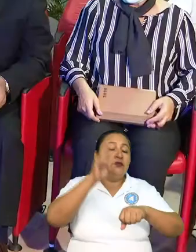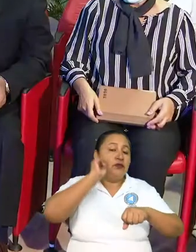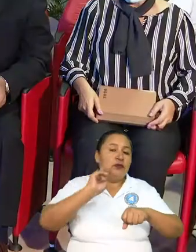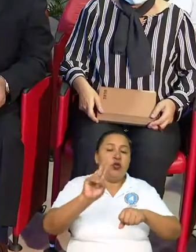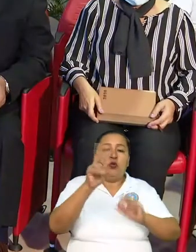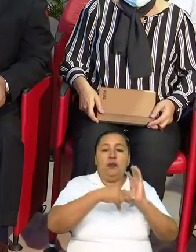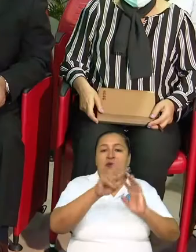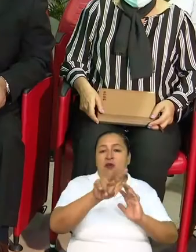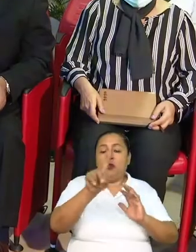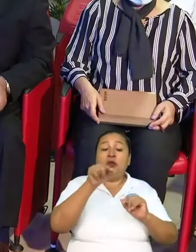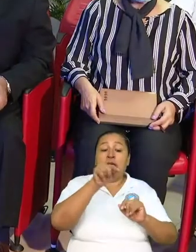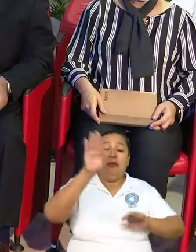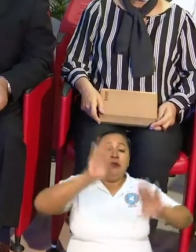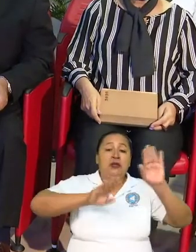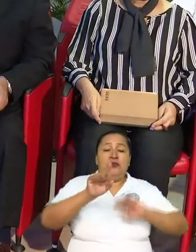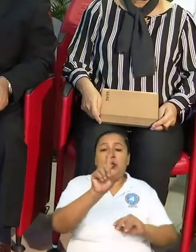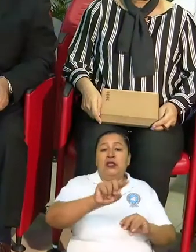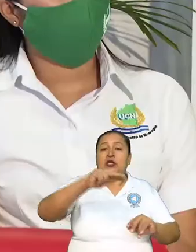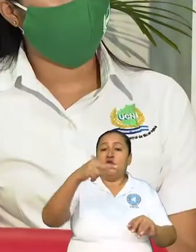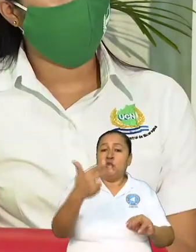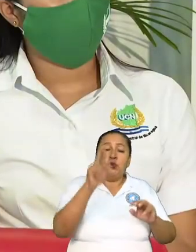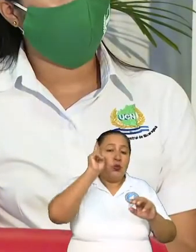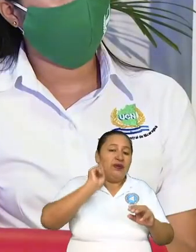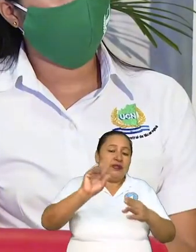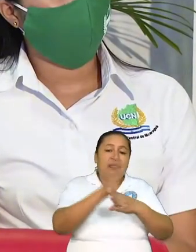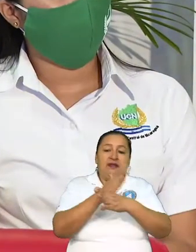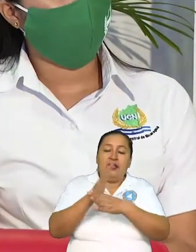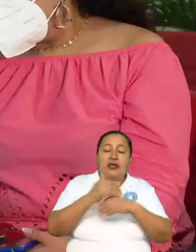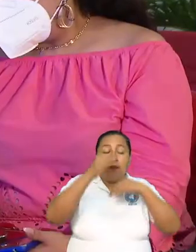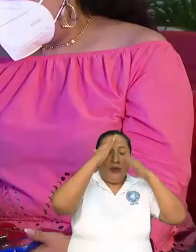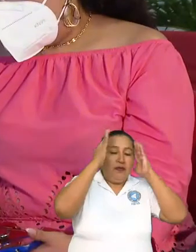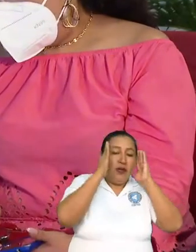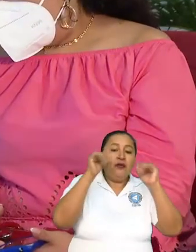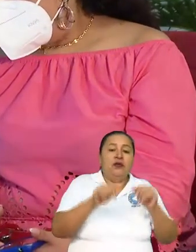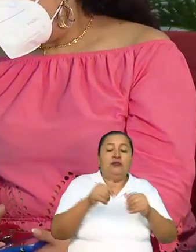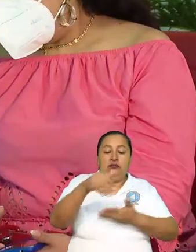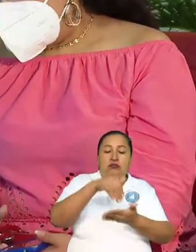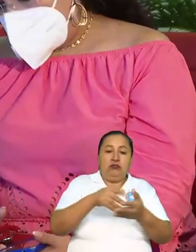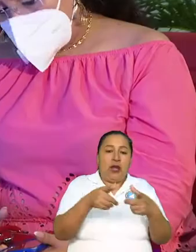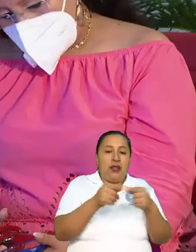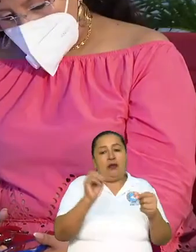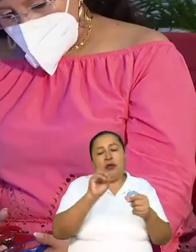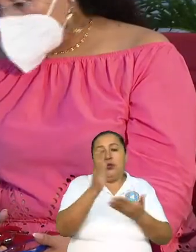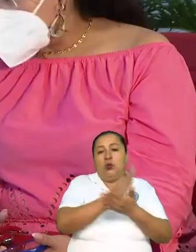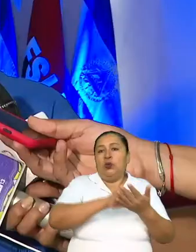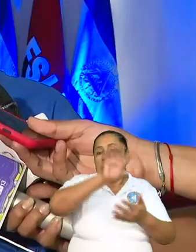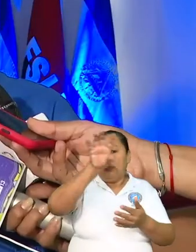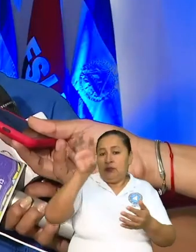2021, donde participarán 18 recintos universitarios del sector privado, con sede en Managua y en los